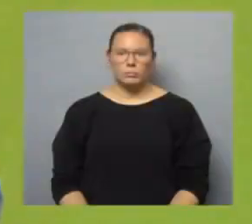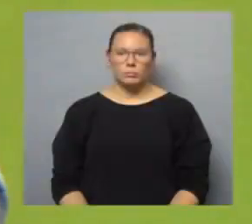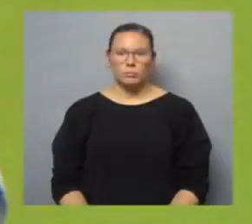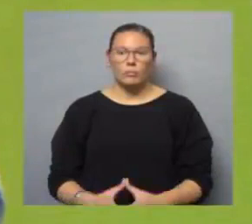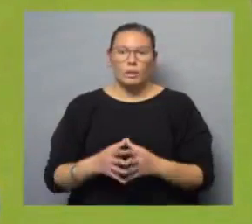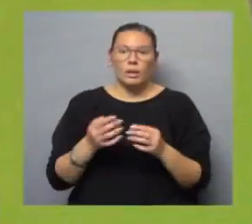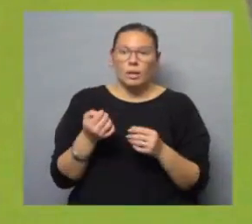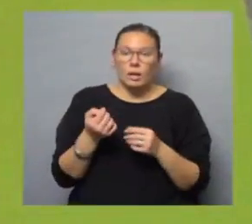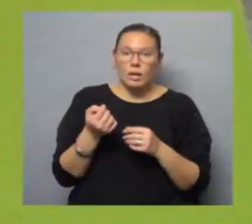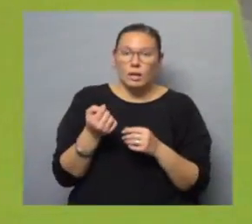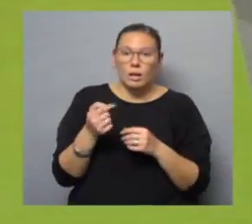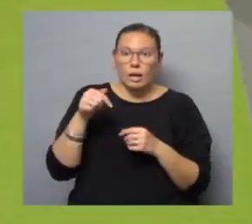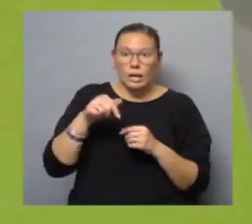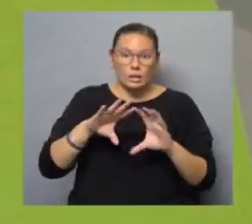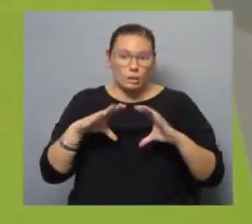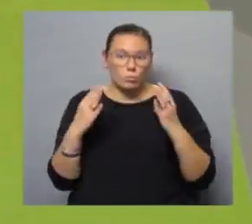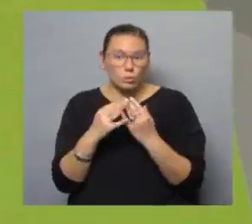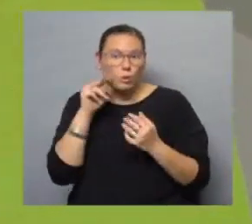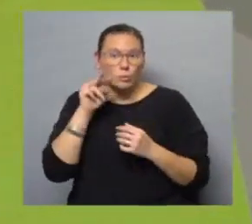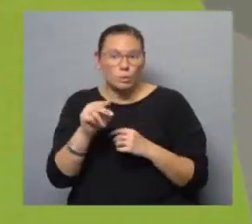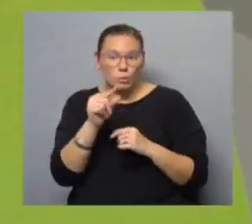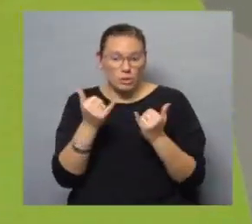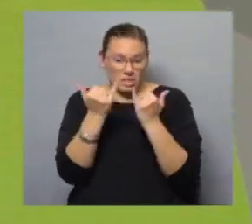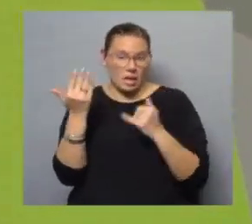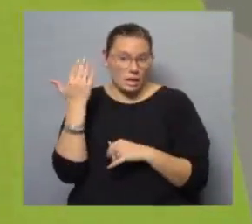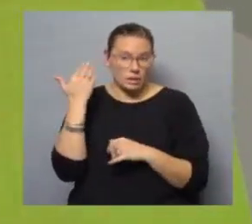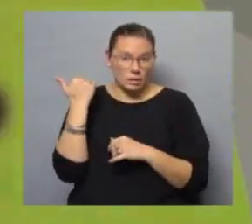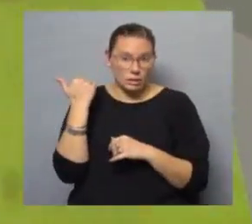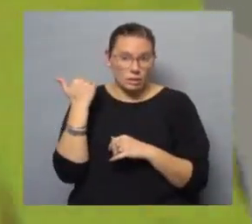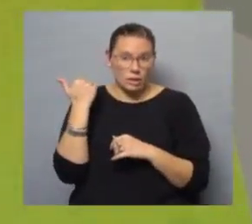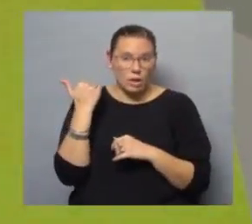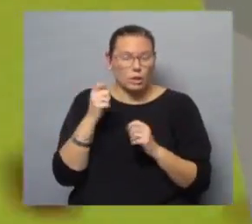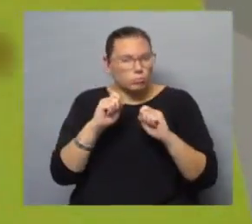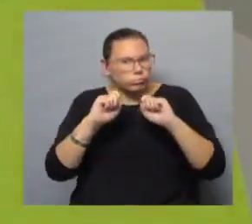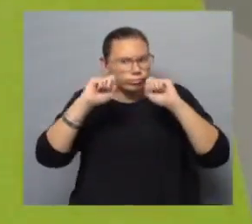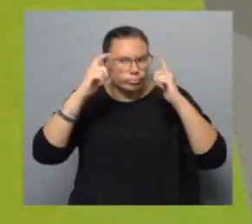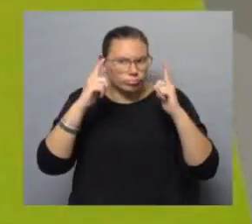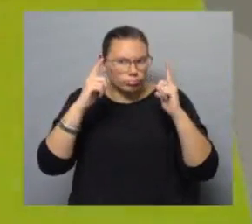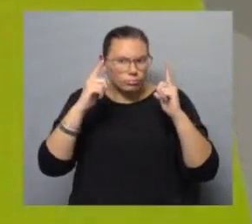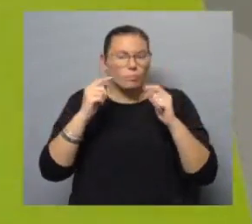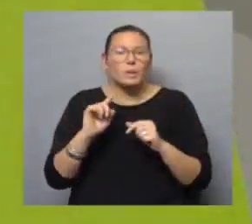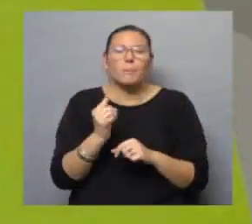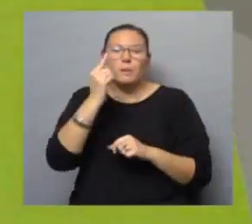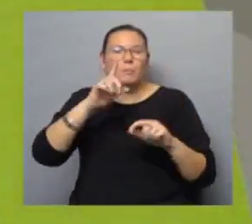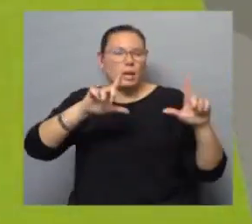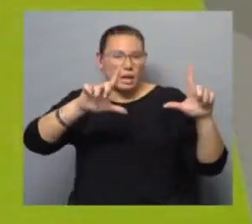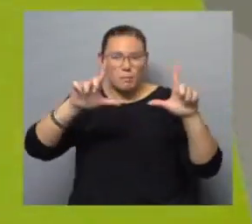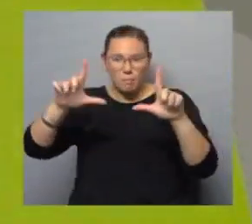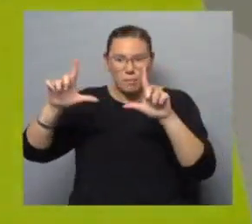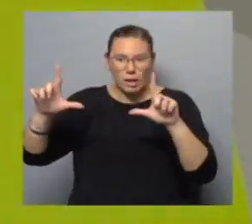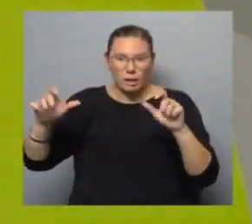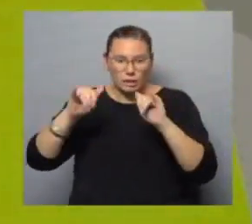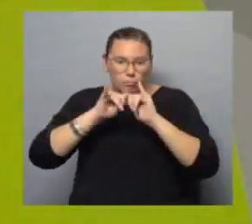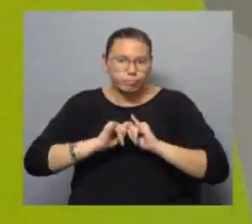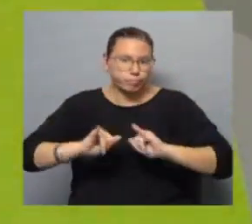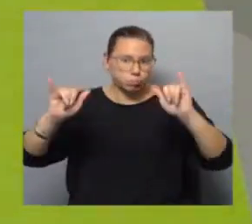Casi todos en este planeta vimos en los últimos días, y con mucho asombro, las primeras imágenes que se hicieron